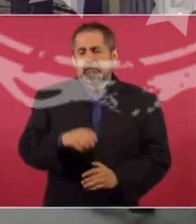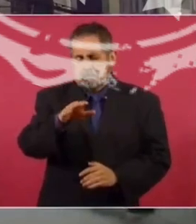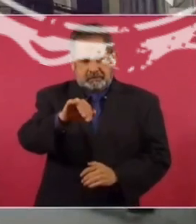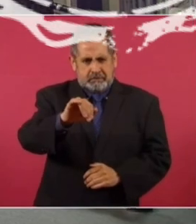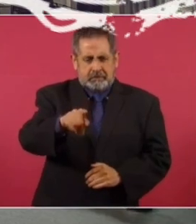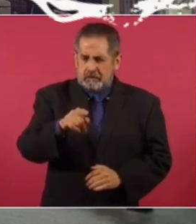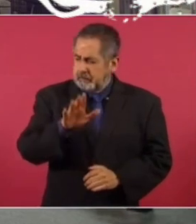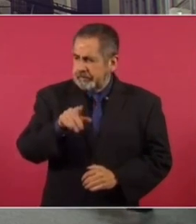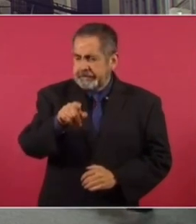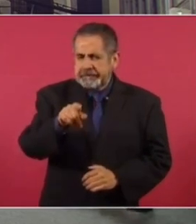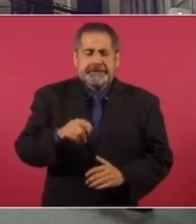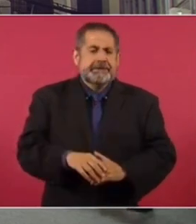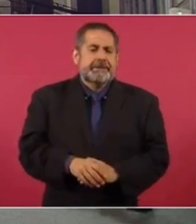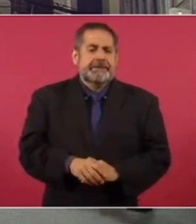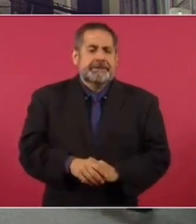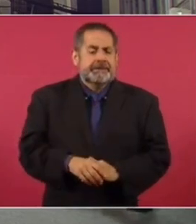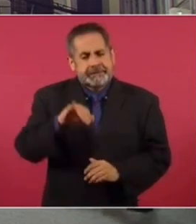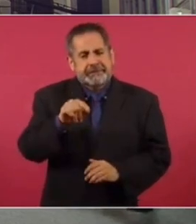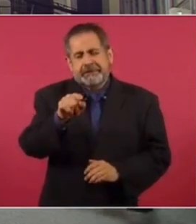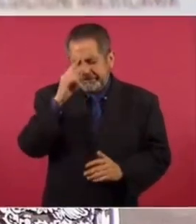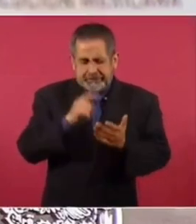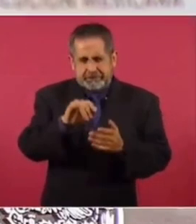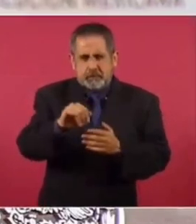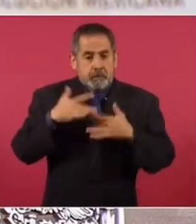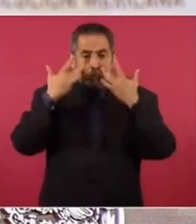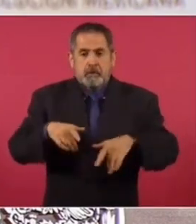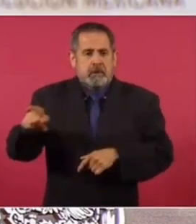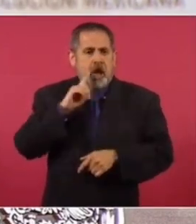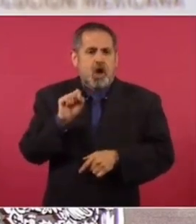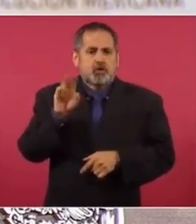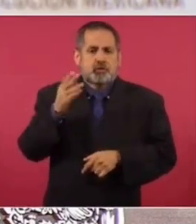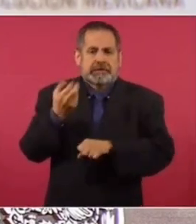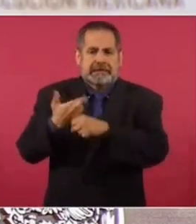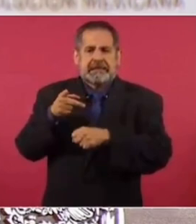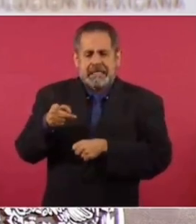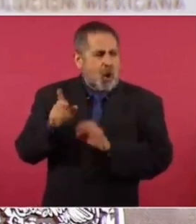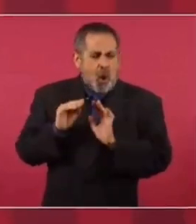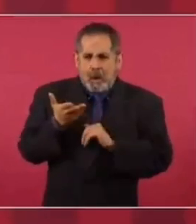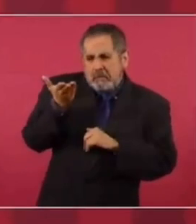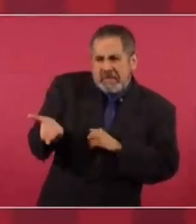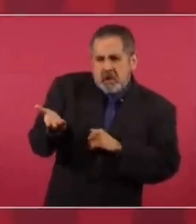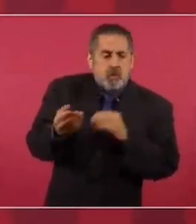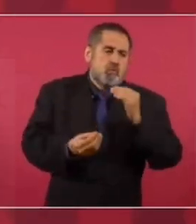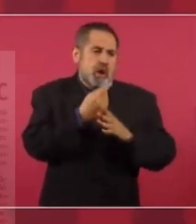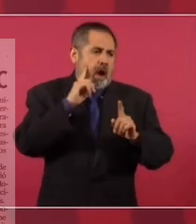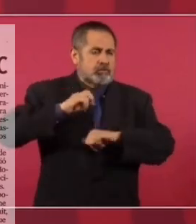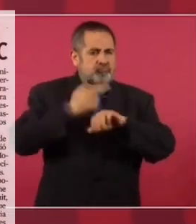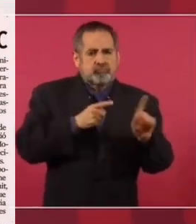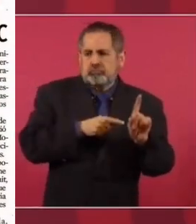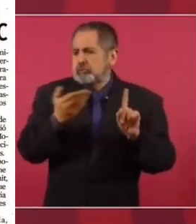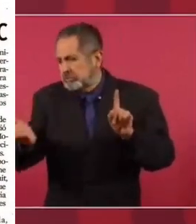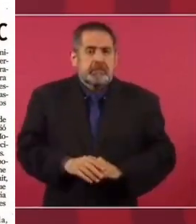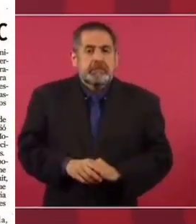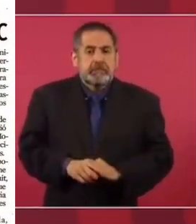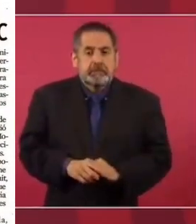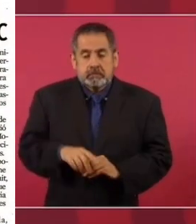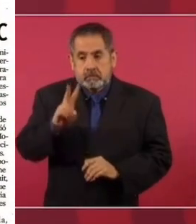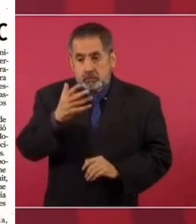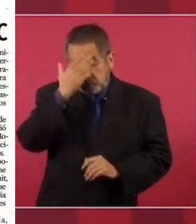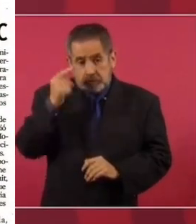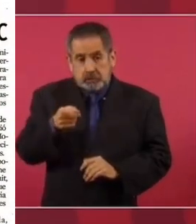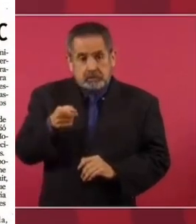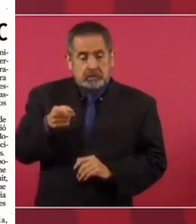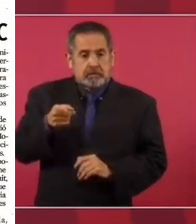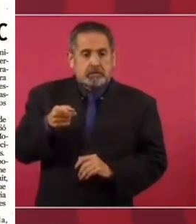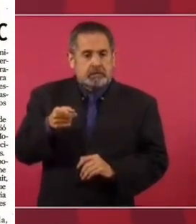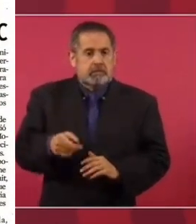Ah, sí, parece que sí presentó su renuncia la subsecretaria, o se la solicitó la nueva secretaria. No sé